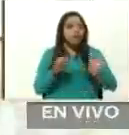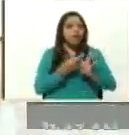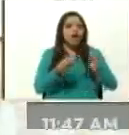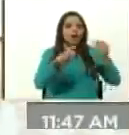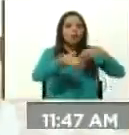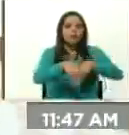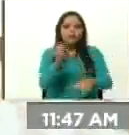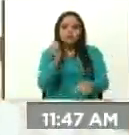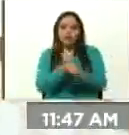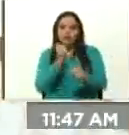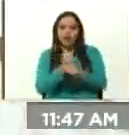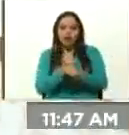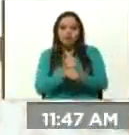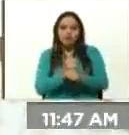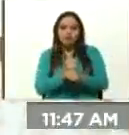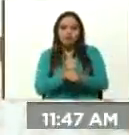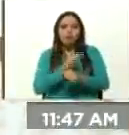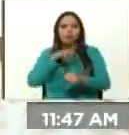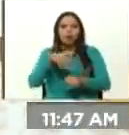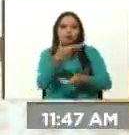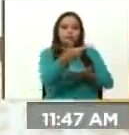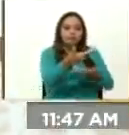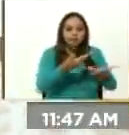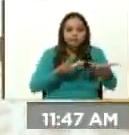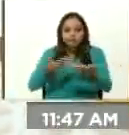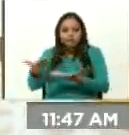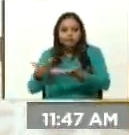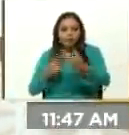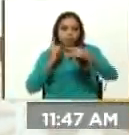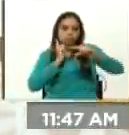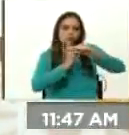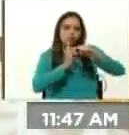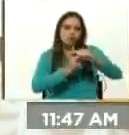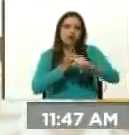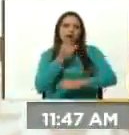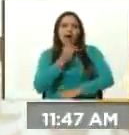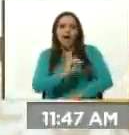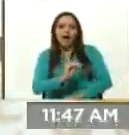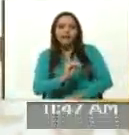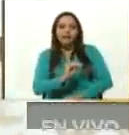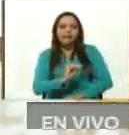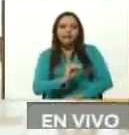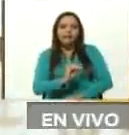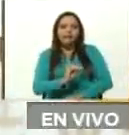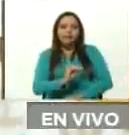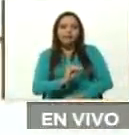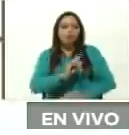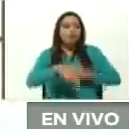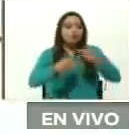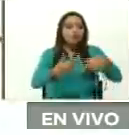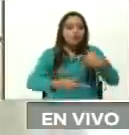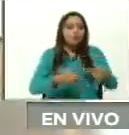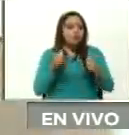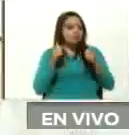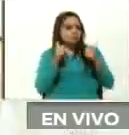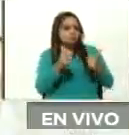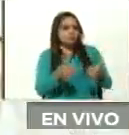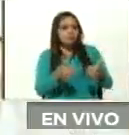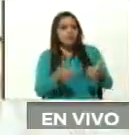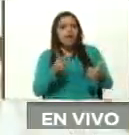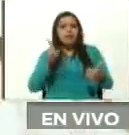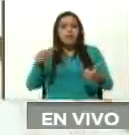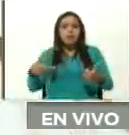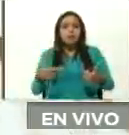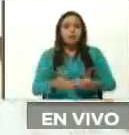que el principio de la complementariedad positiva tenga un efecto adecuado y